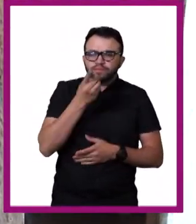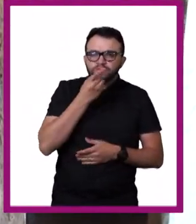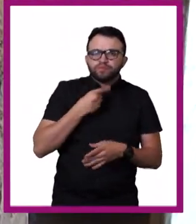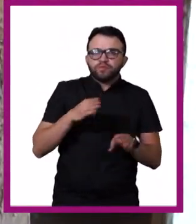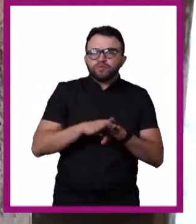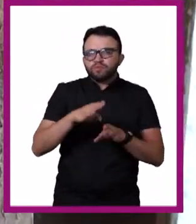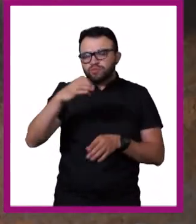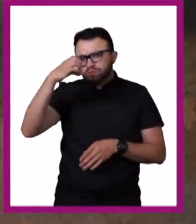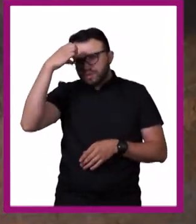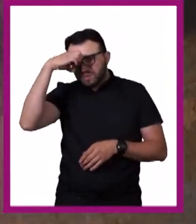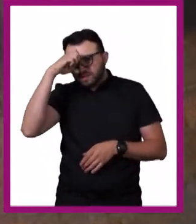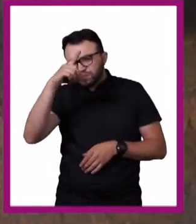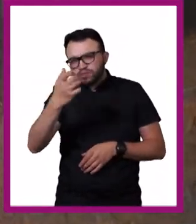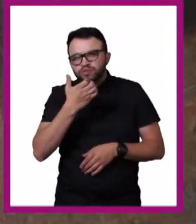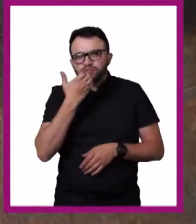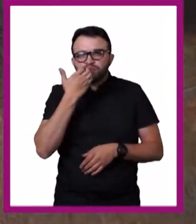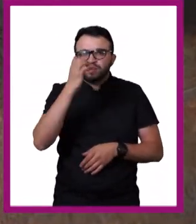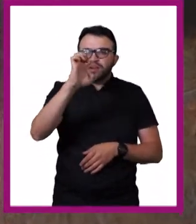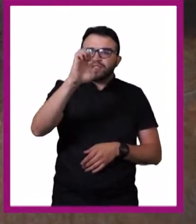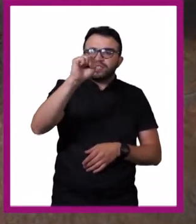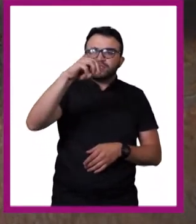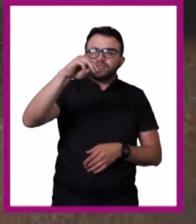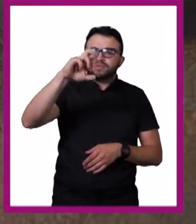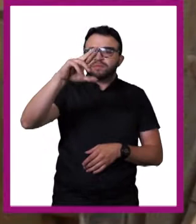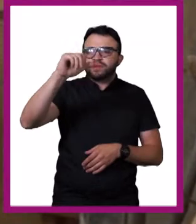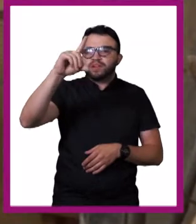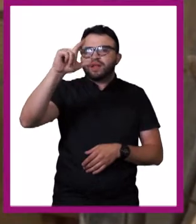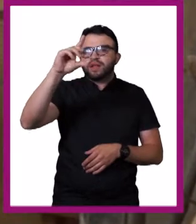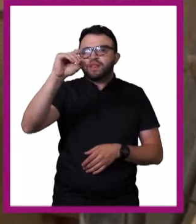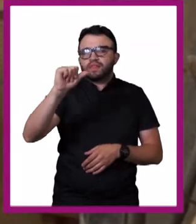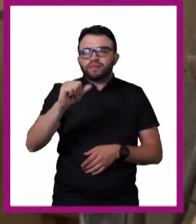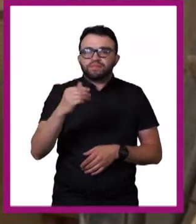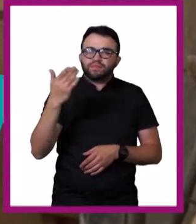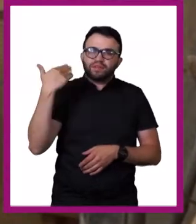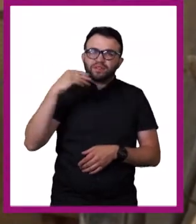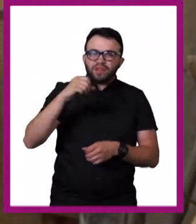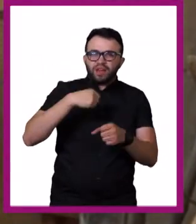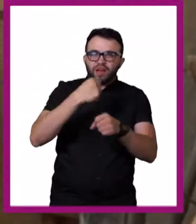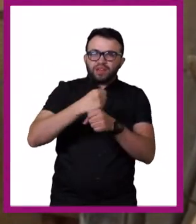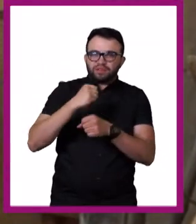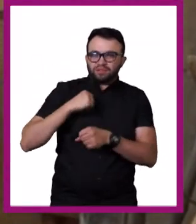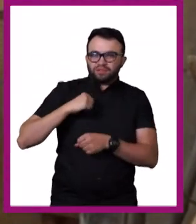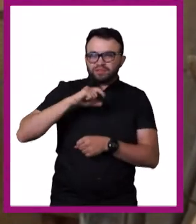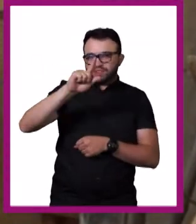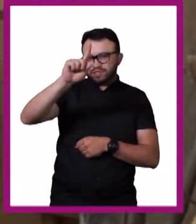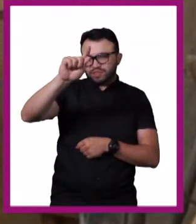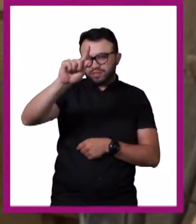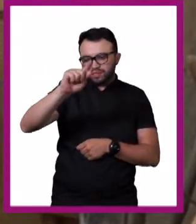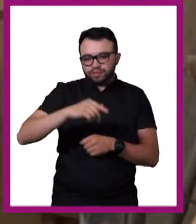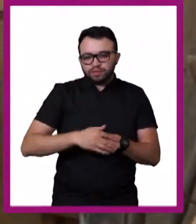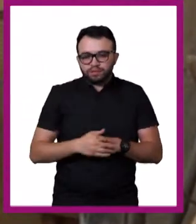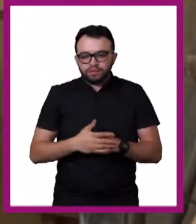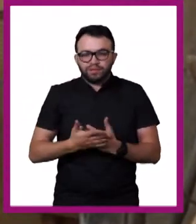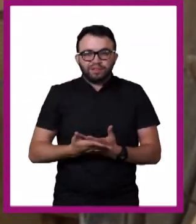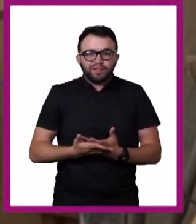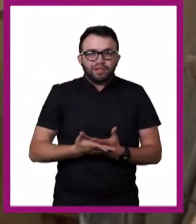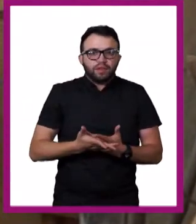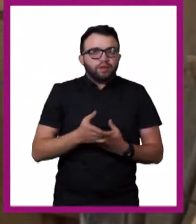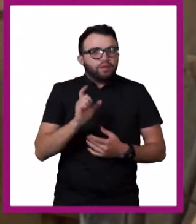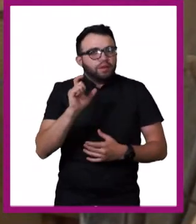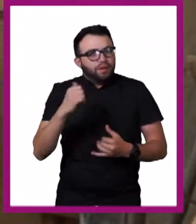de La Esmeralda. ¿Cómo eran los 70s en la escuela de arte? Pues en esa época, en la adolescencia, que es un momento